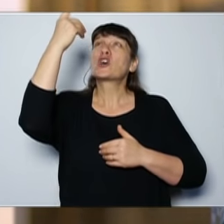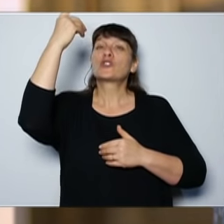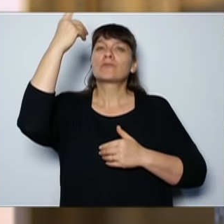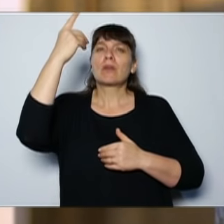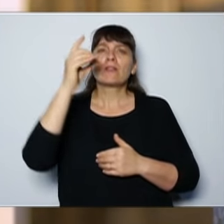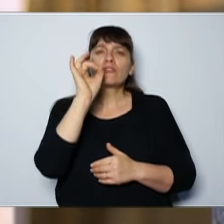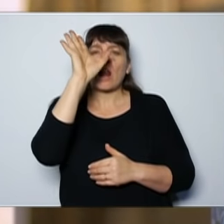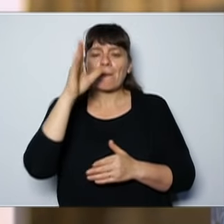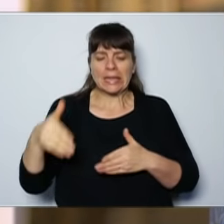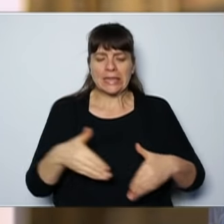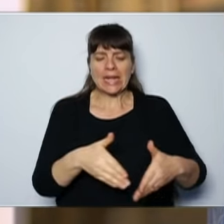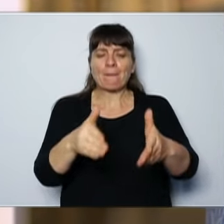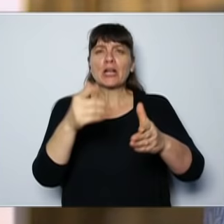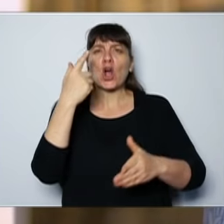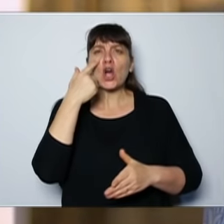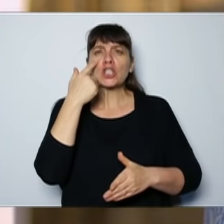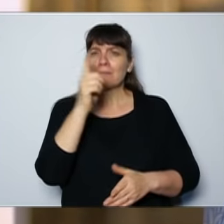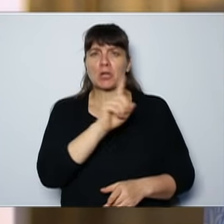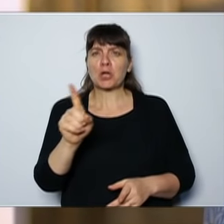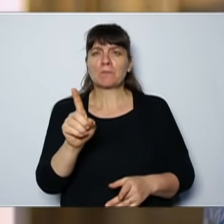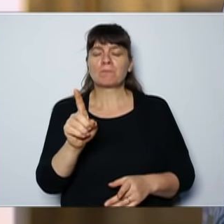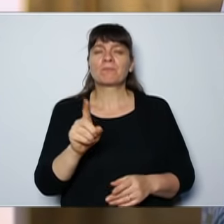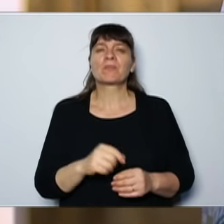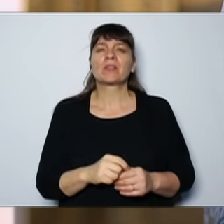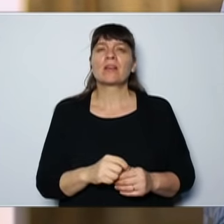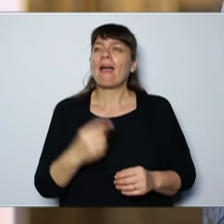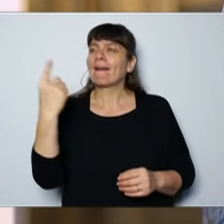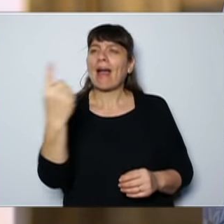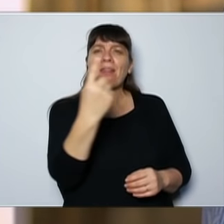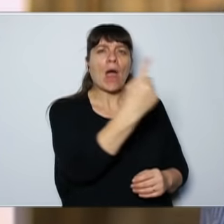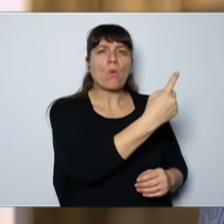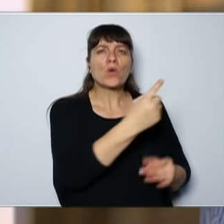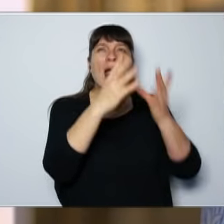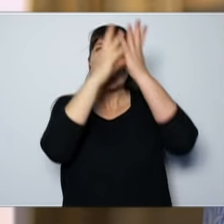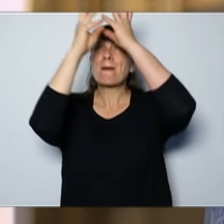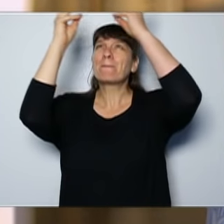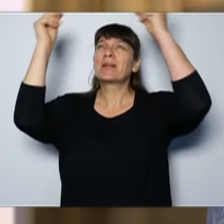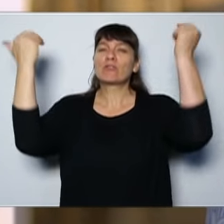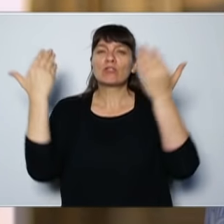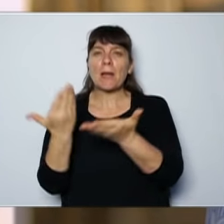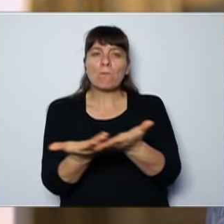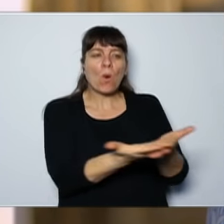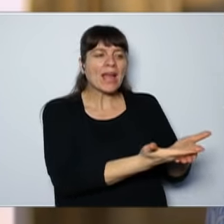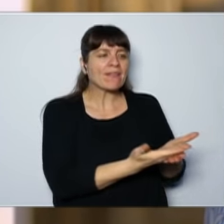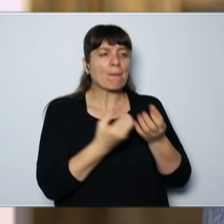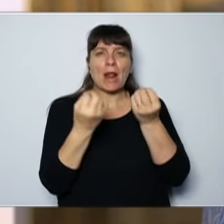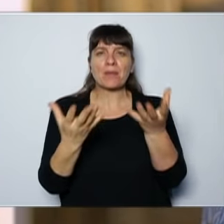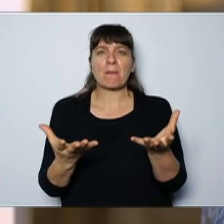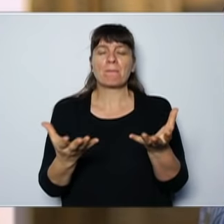se limita a los caminos que nosotros conocemos. En cada uno el Espíritu se manifiesta para el